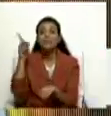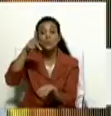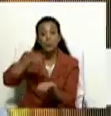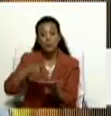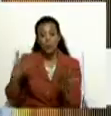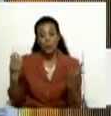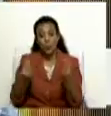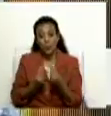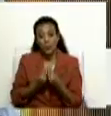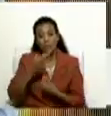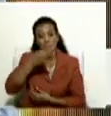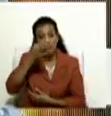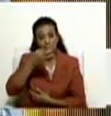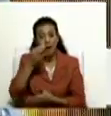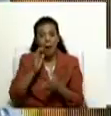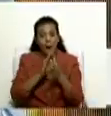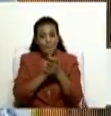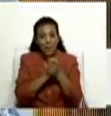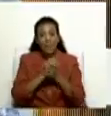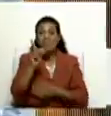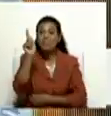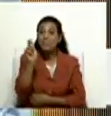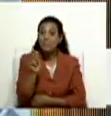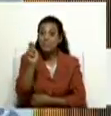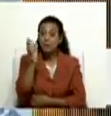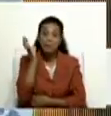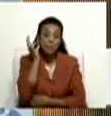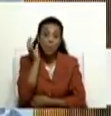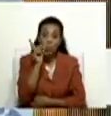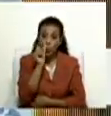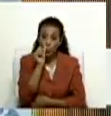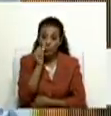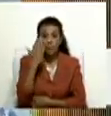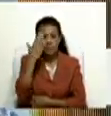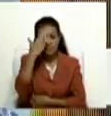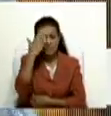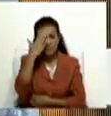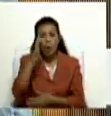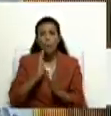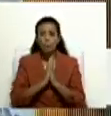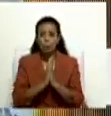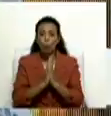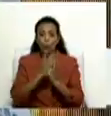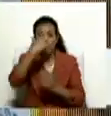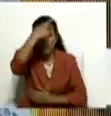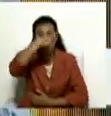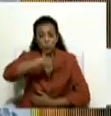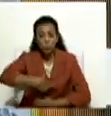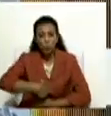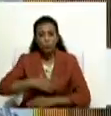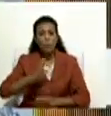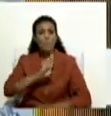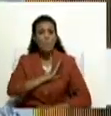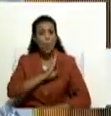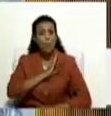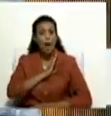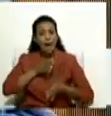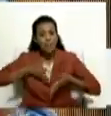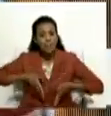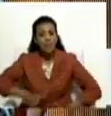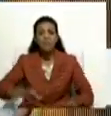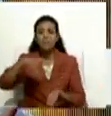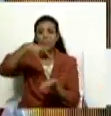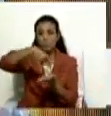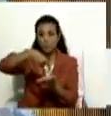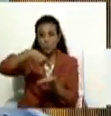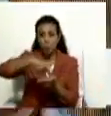acompañan a mis compañeros diputados quiero que sepan que les habla hoy una porteña emocionada